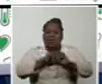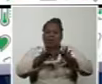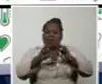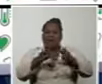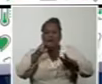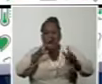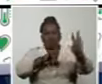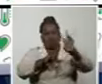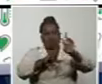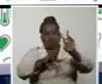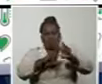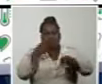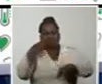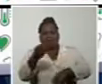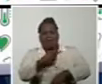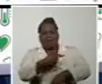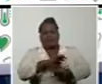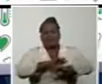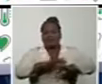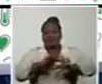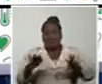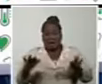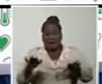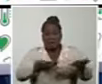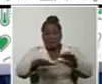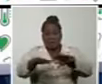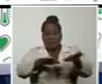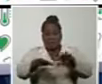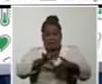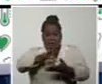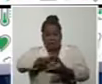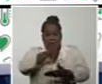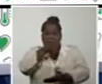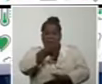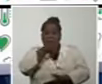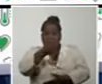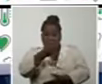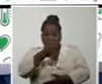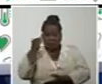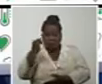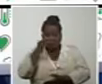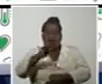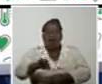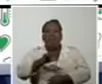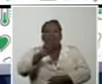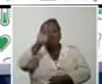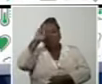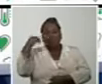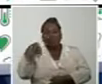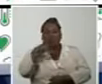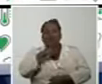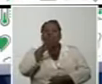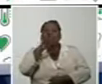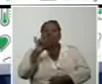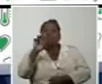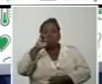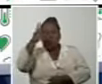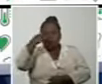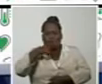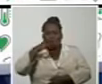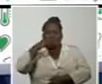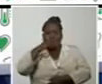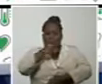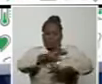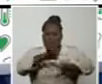de televisión. Ya está listo en el Centro de Prensa Internacional una de las voces autorizadas del Ministerio de Salud Pública, el doctor Francisco